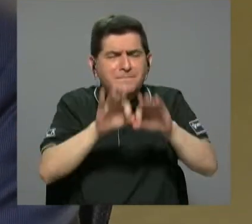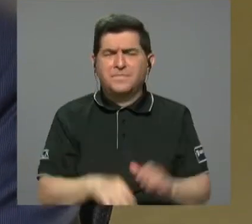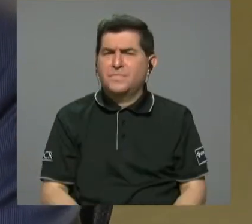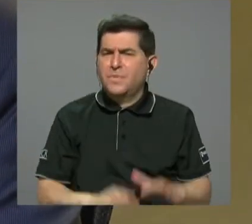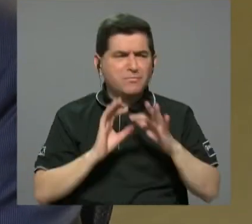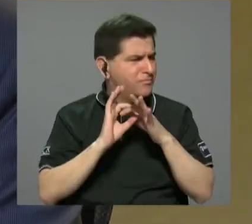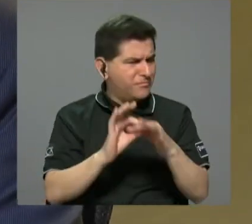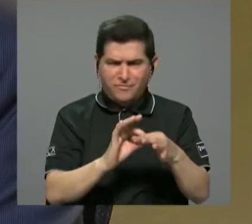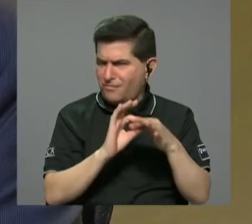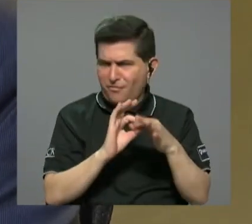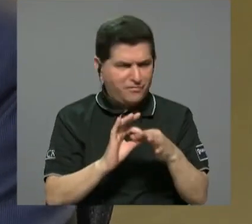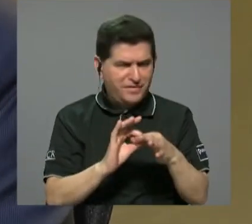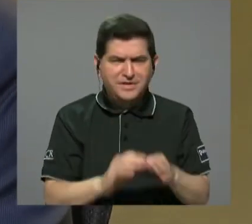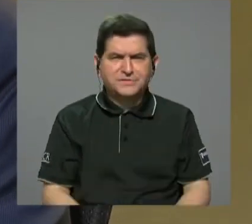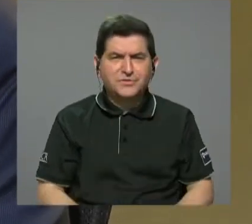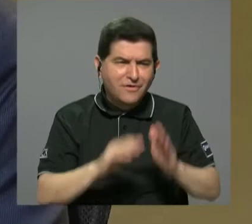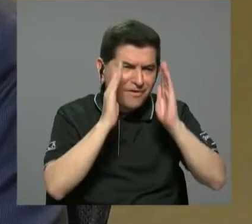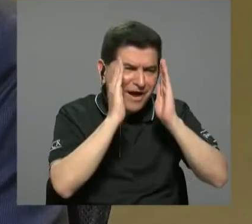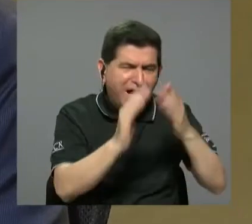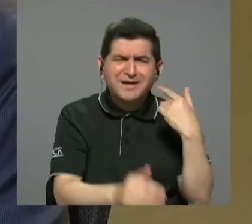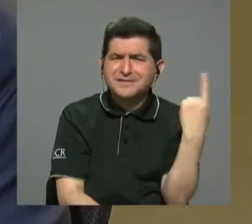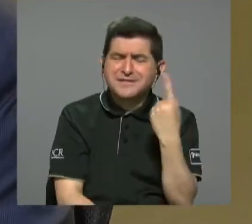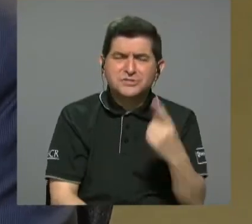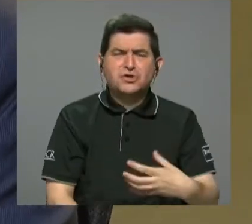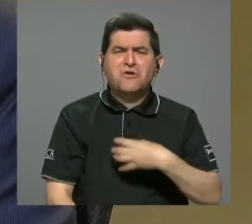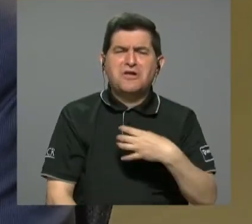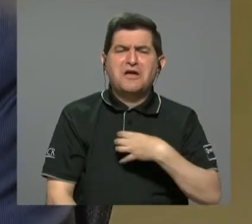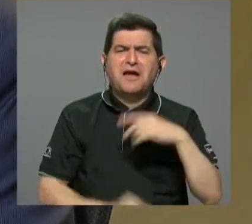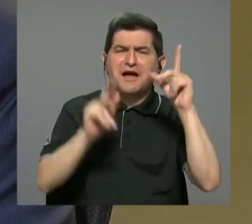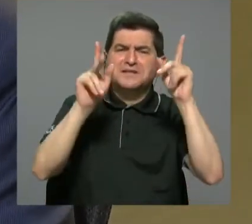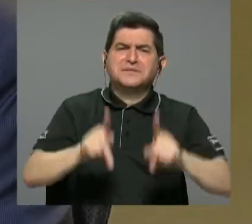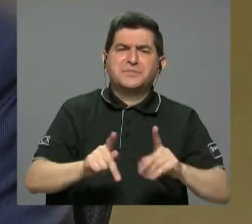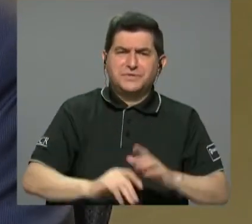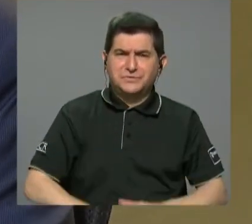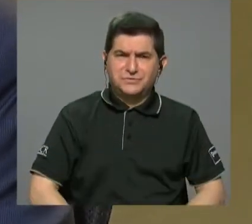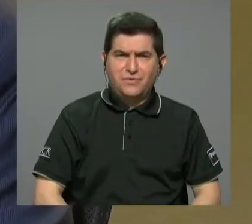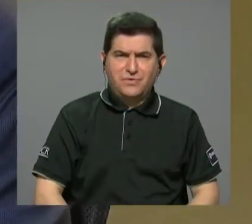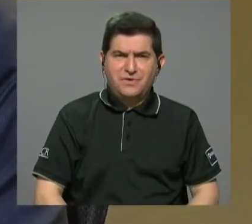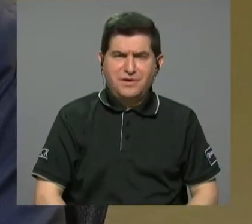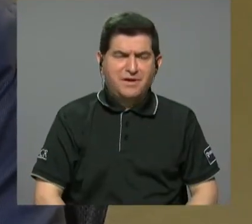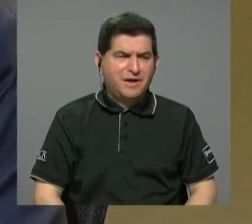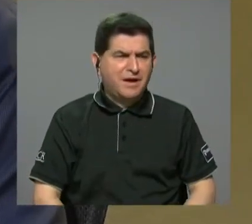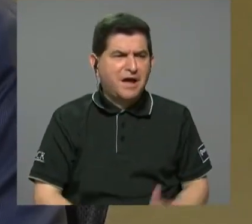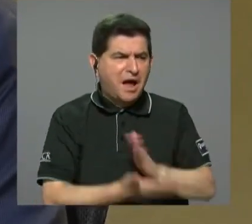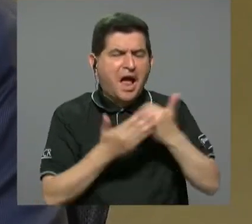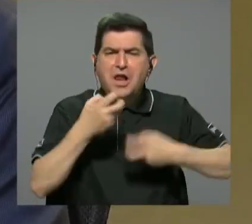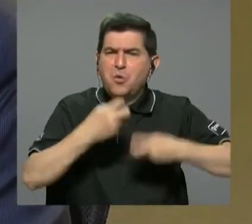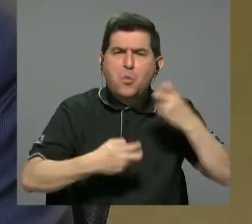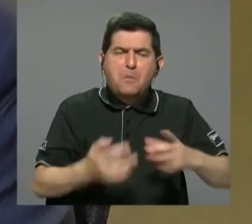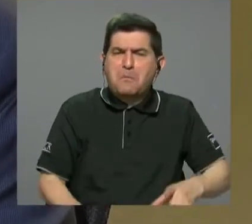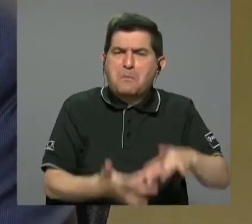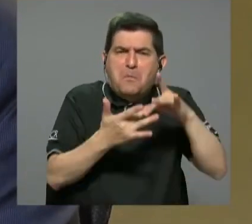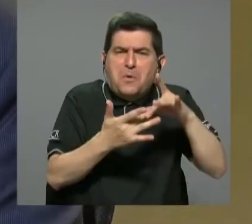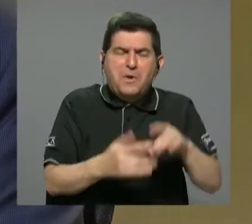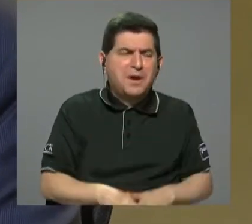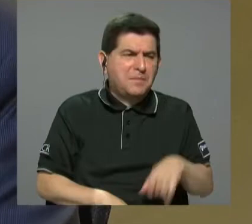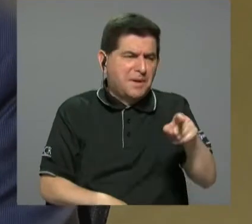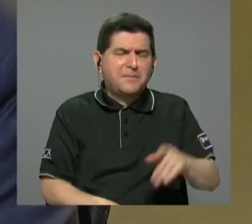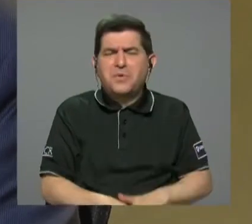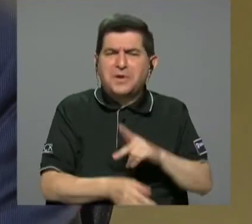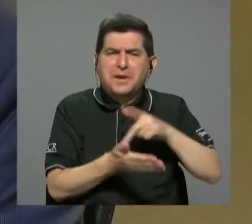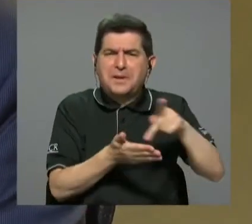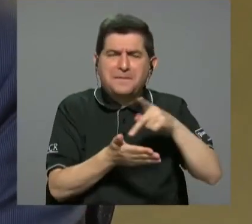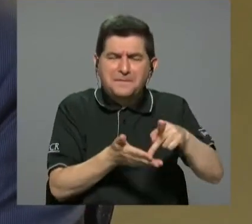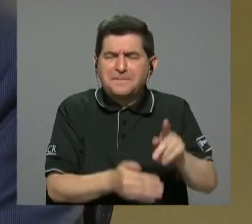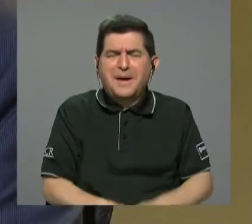que ver con atender simplemente las quejas de un usuario que tiene algún problema particular porque le cobraron mal el crédito,